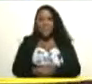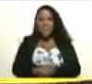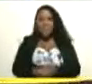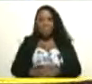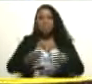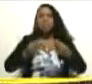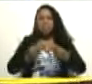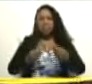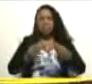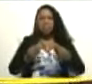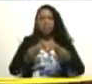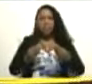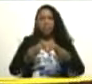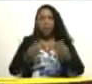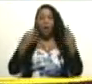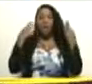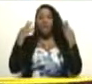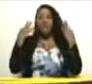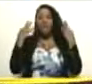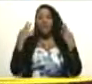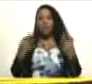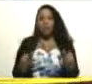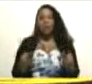para recibir oficialmente